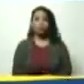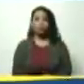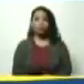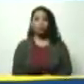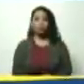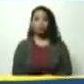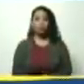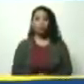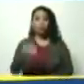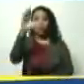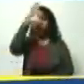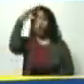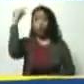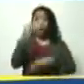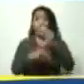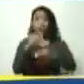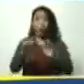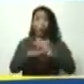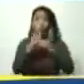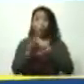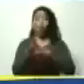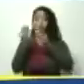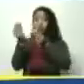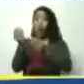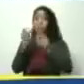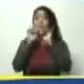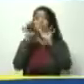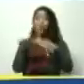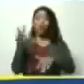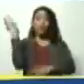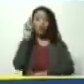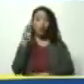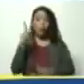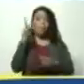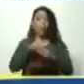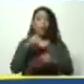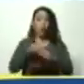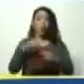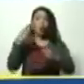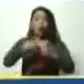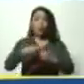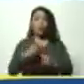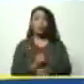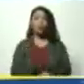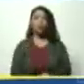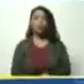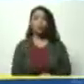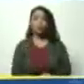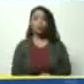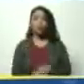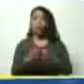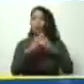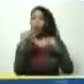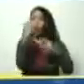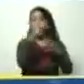Dios cuando creó el mundo le dio esta bendición a Venezuela petróleo gas y todo